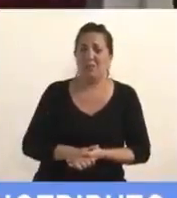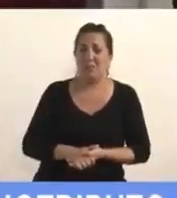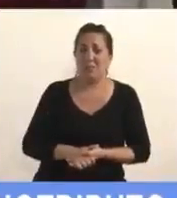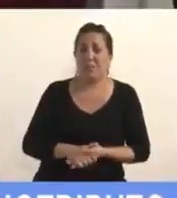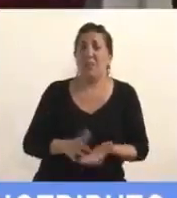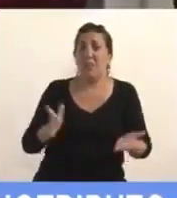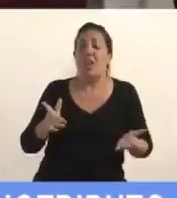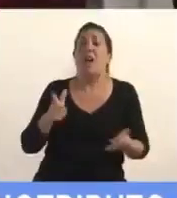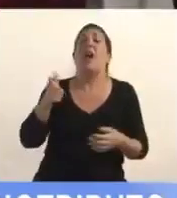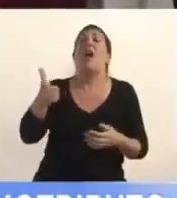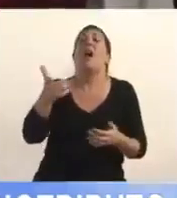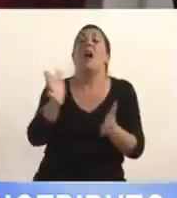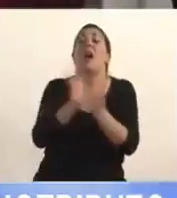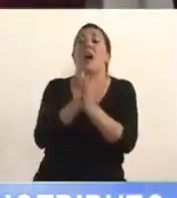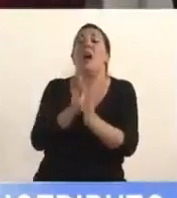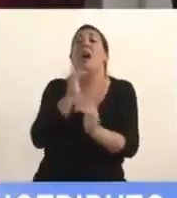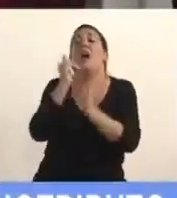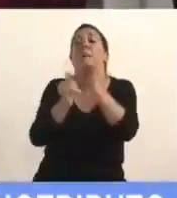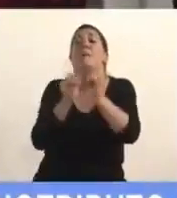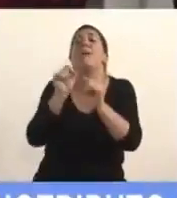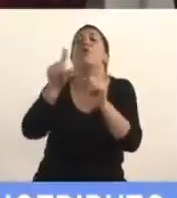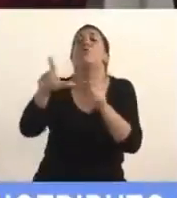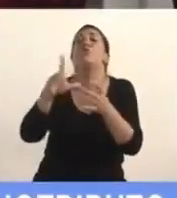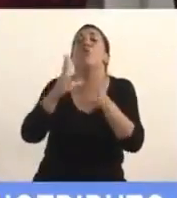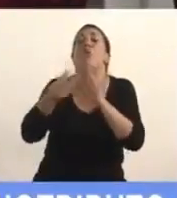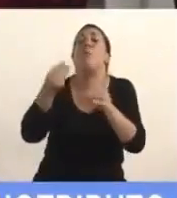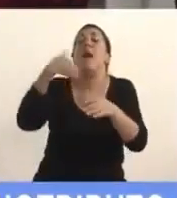Explique el sentido de su voto, diputado.